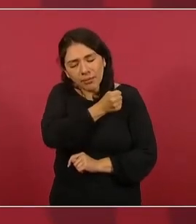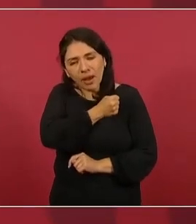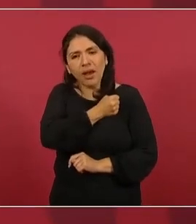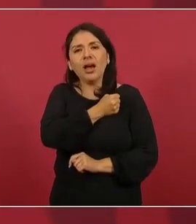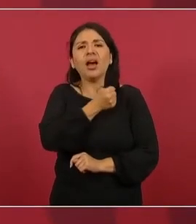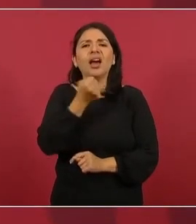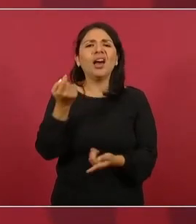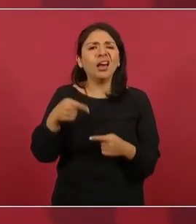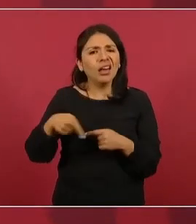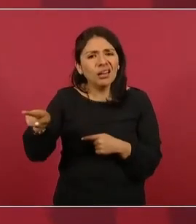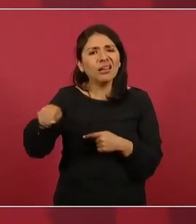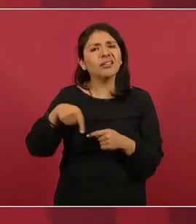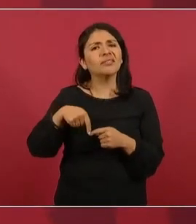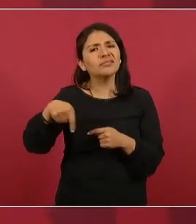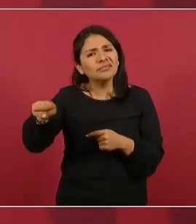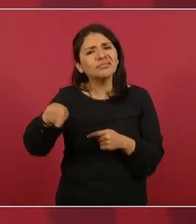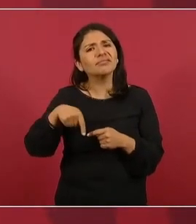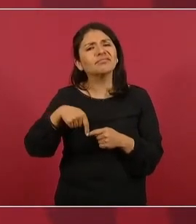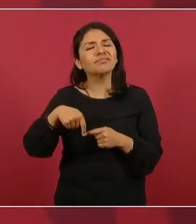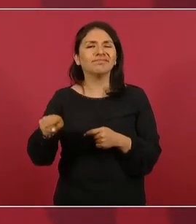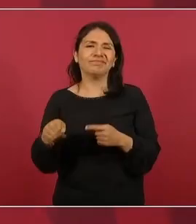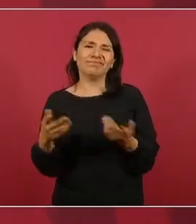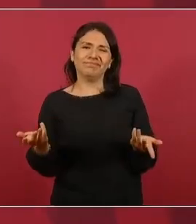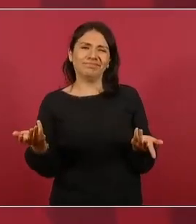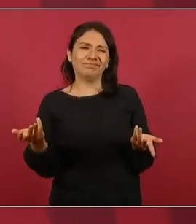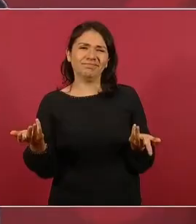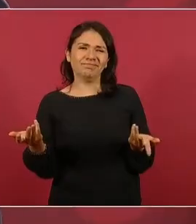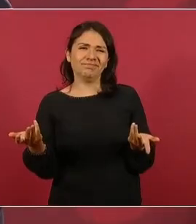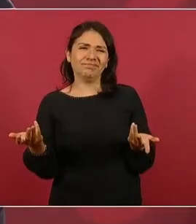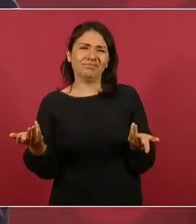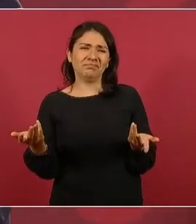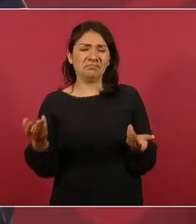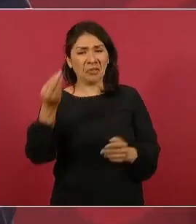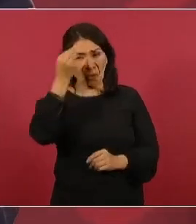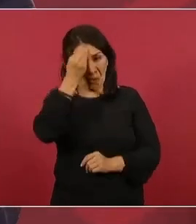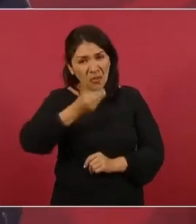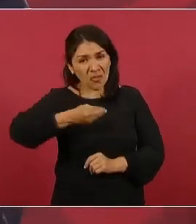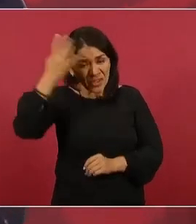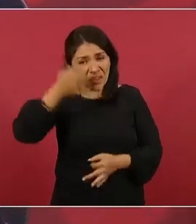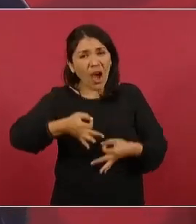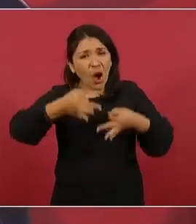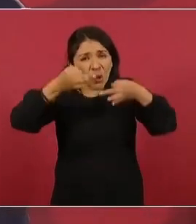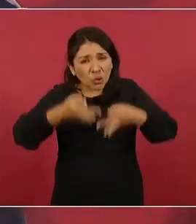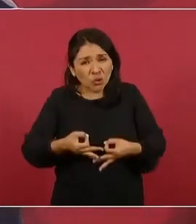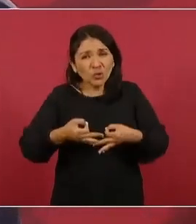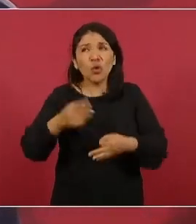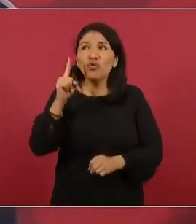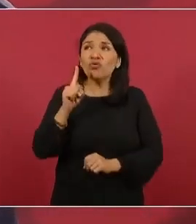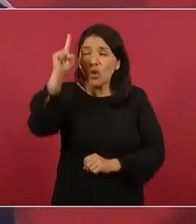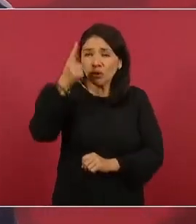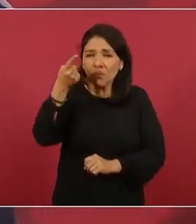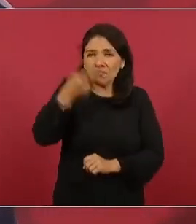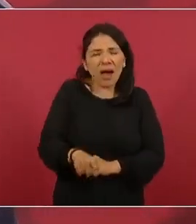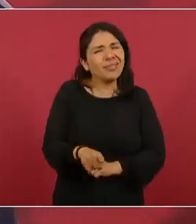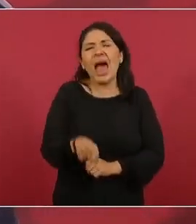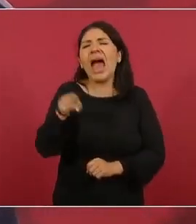a confesar y a comulgar. Olvidan los mandamientos. Eso es hipocresía.